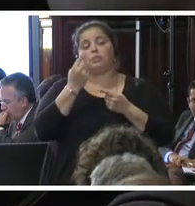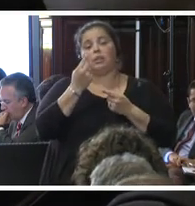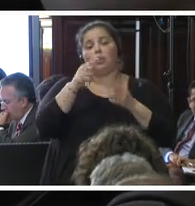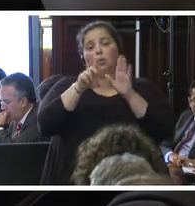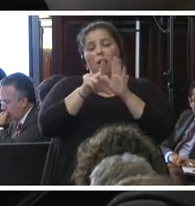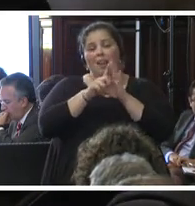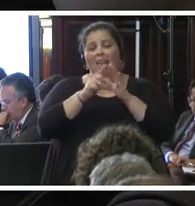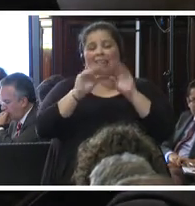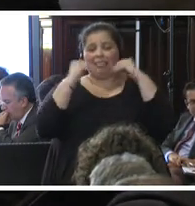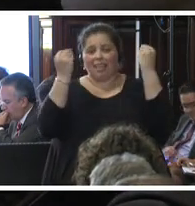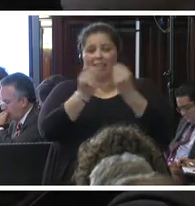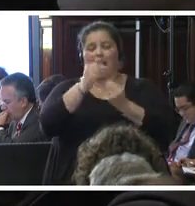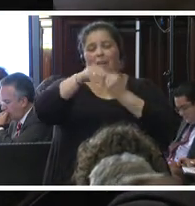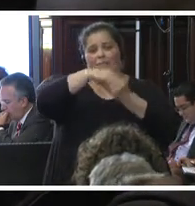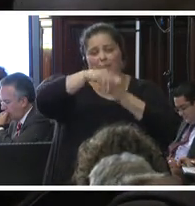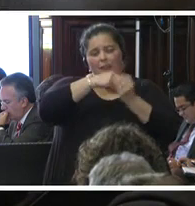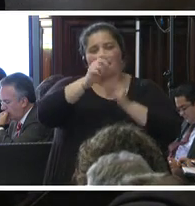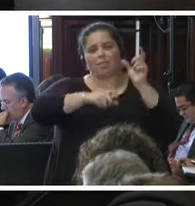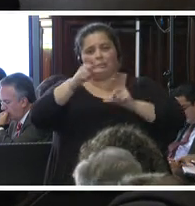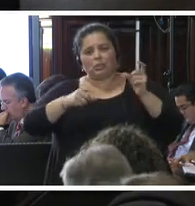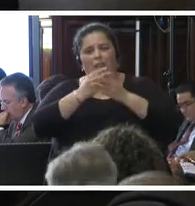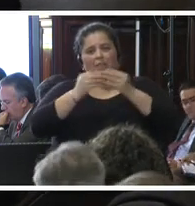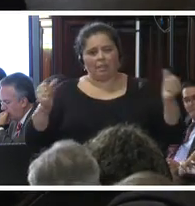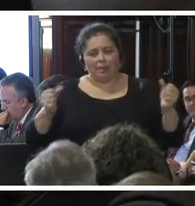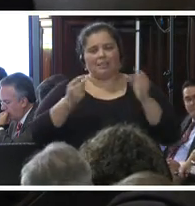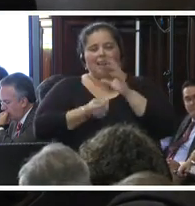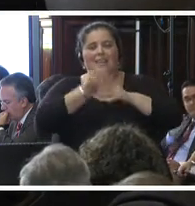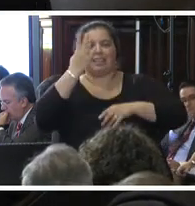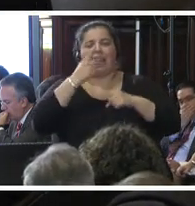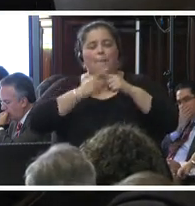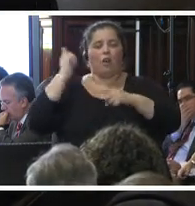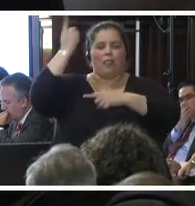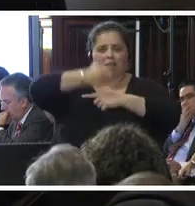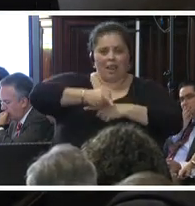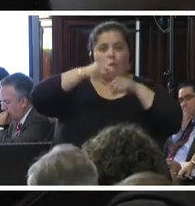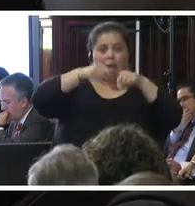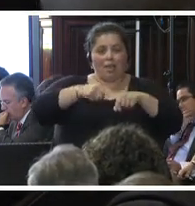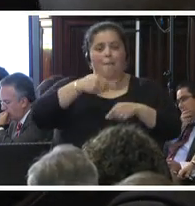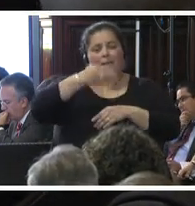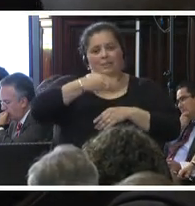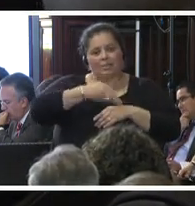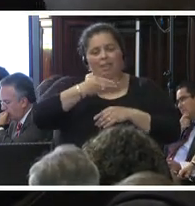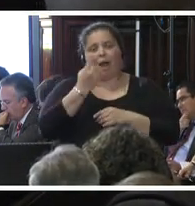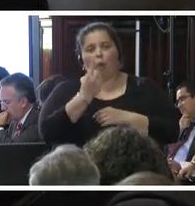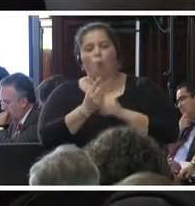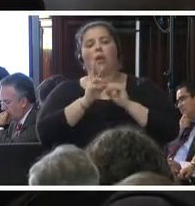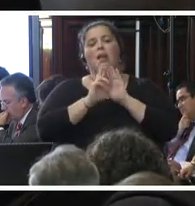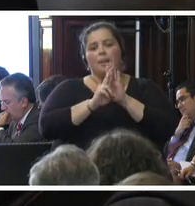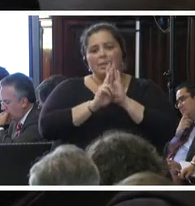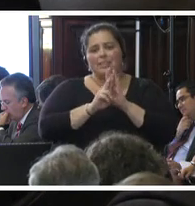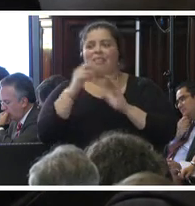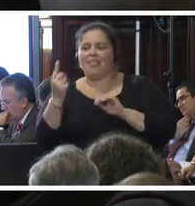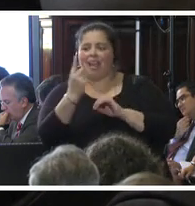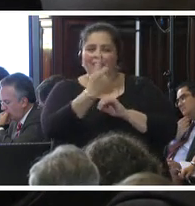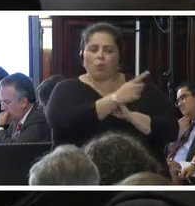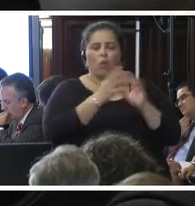atención a familiares de personas desaparecidas que se crea por decreto, en el cual participan un representante de cada uno de los